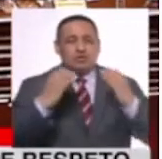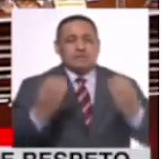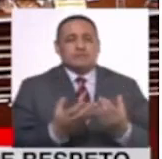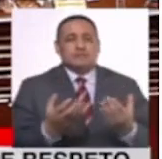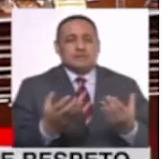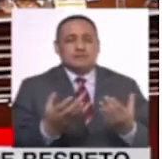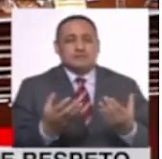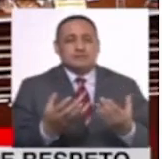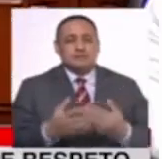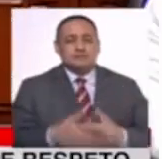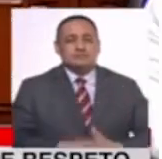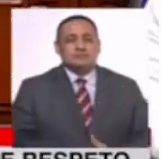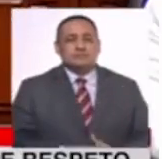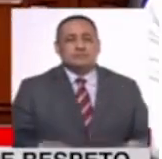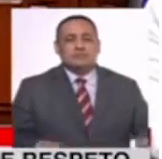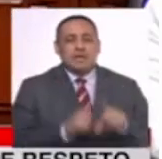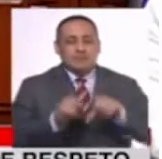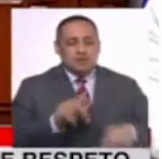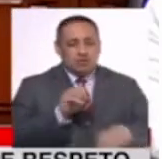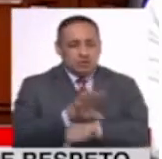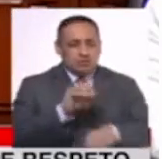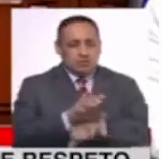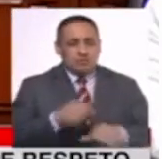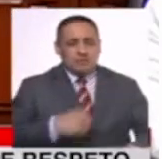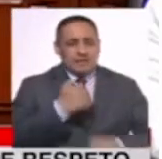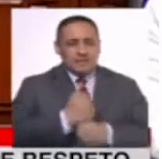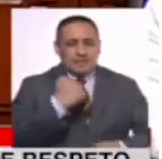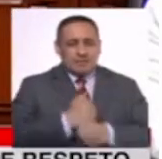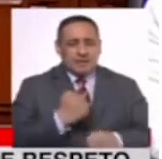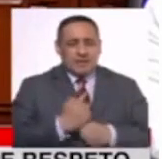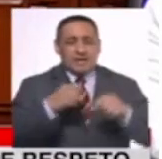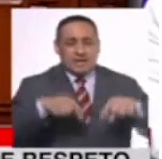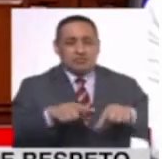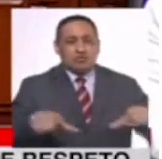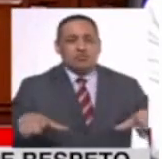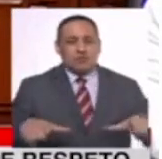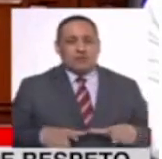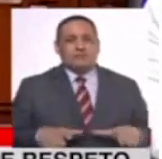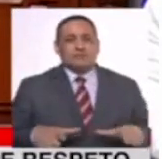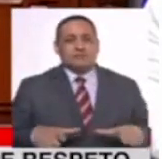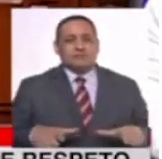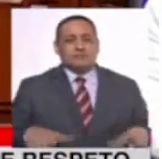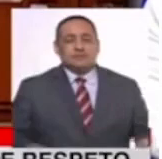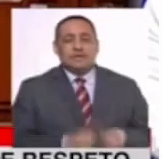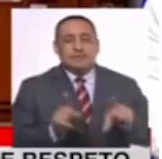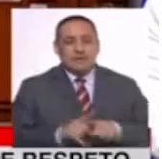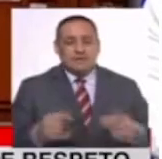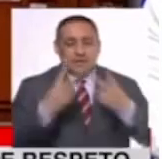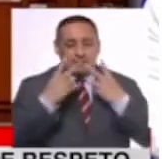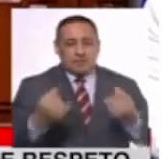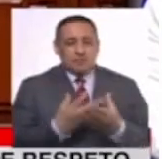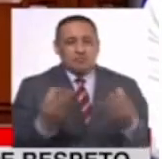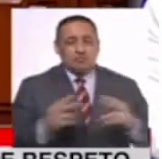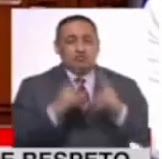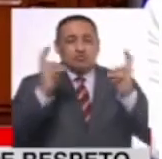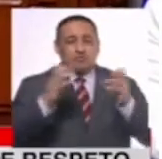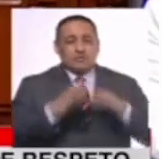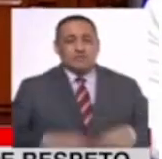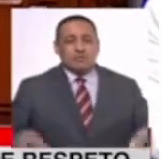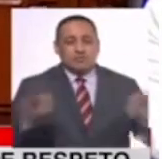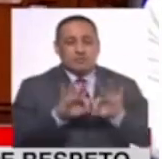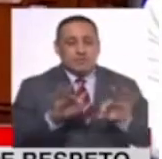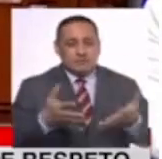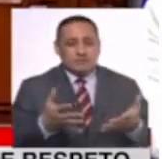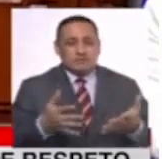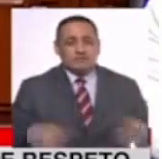congresistas, los exhorto para trabajar en dichos ámbitos, al ser estos temas sensibles y de